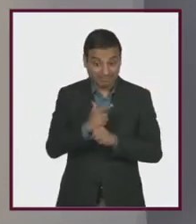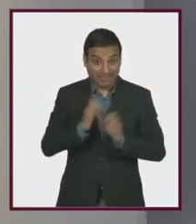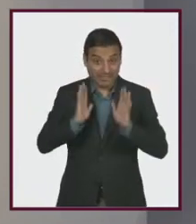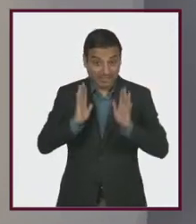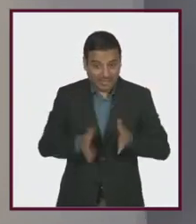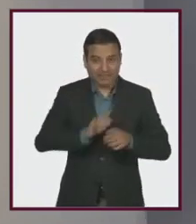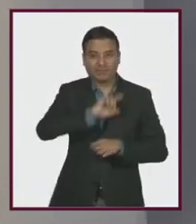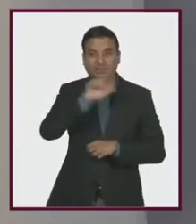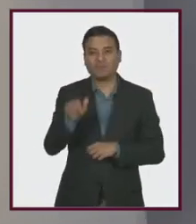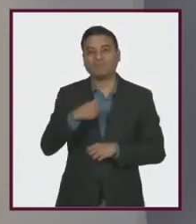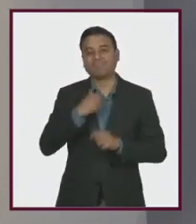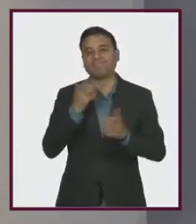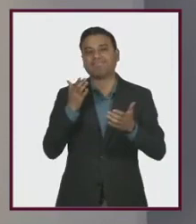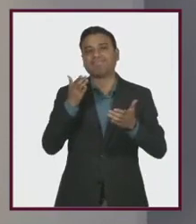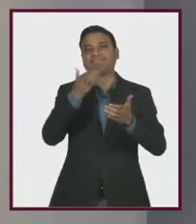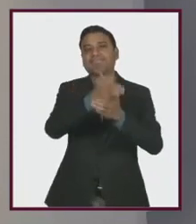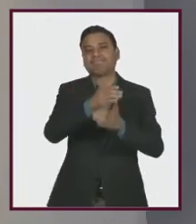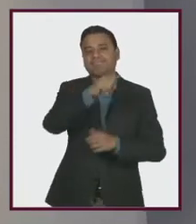valoración